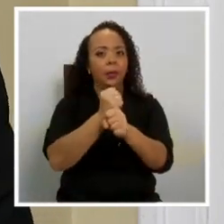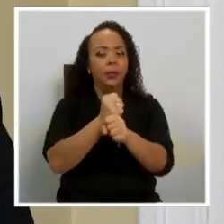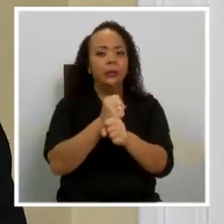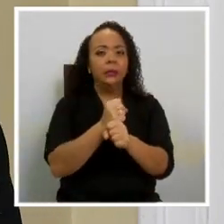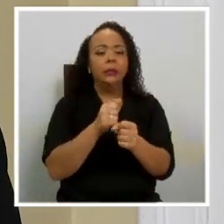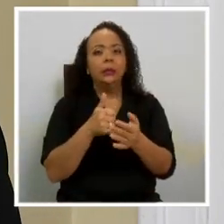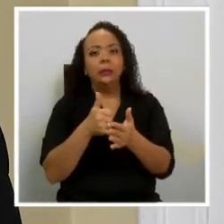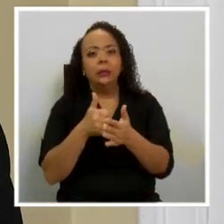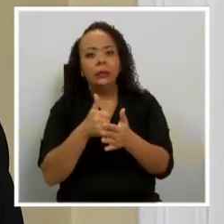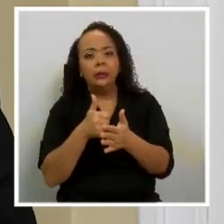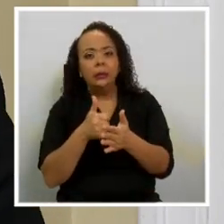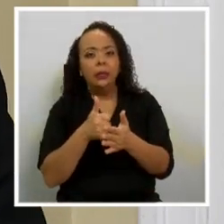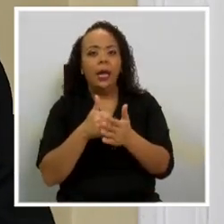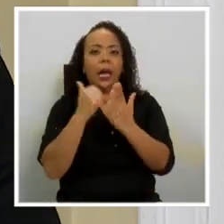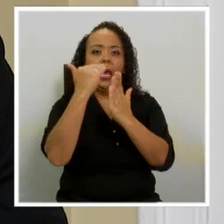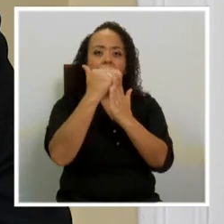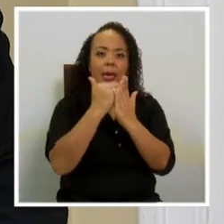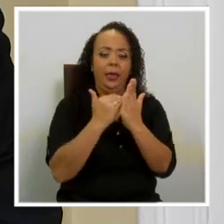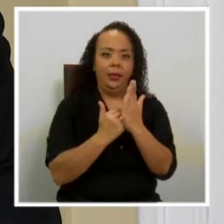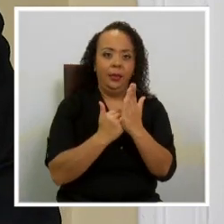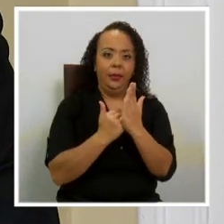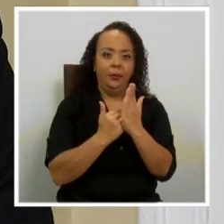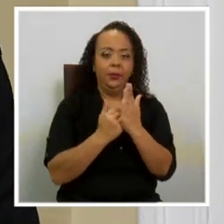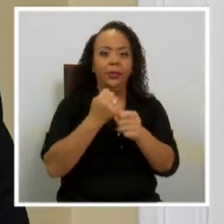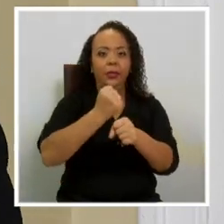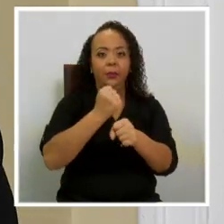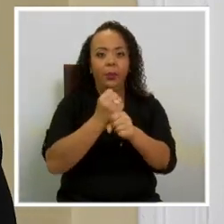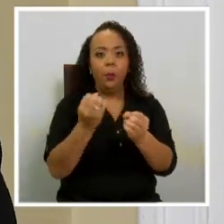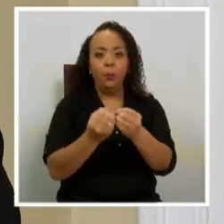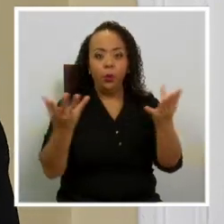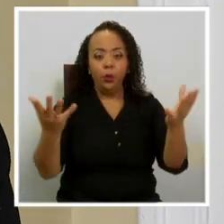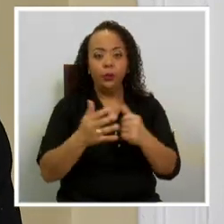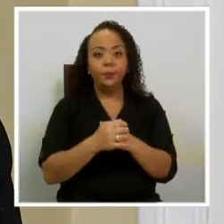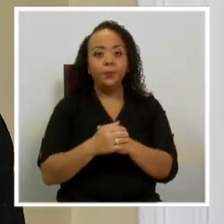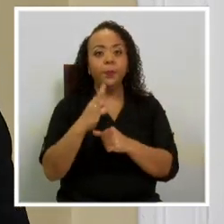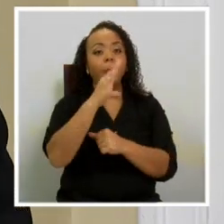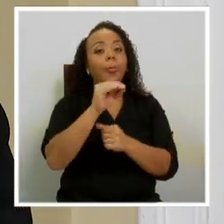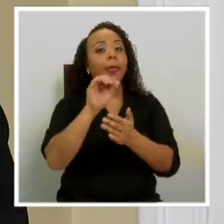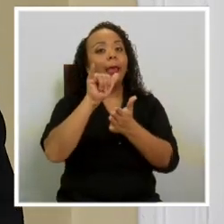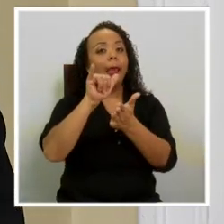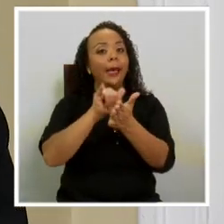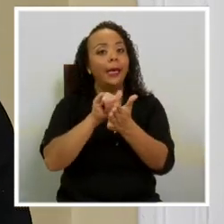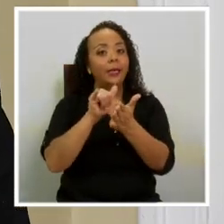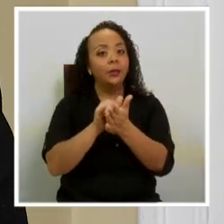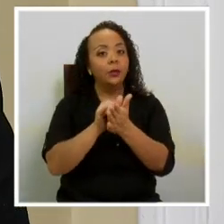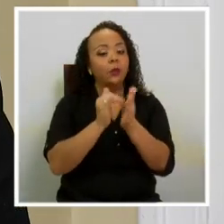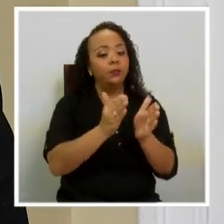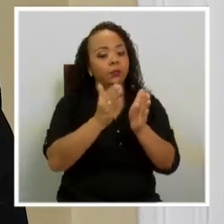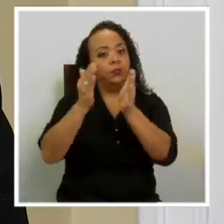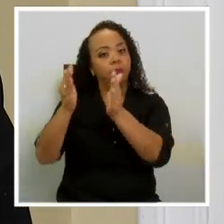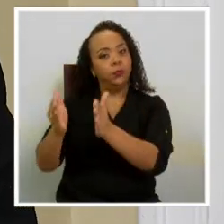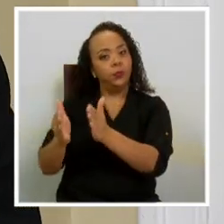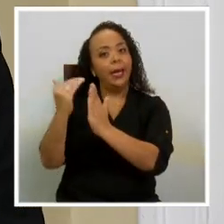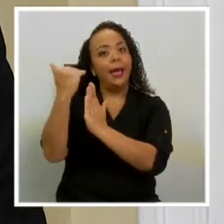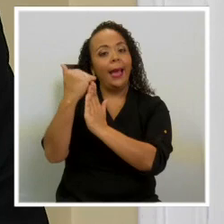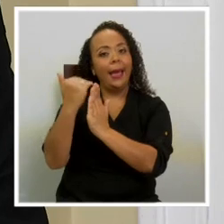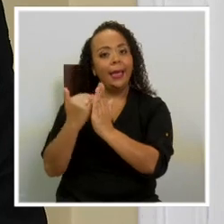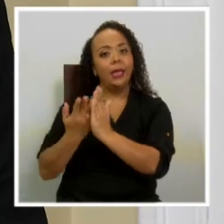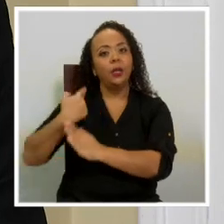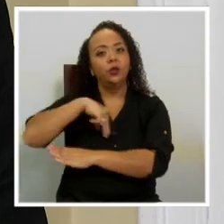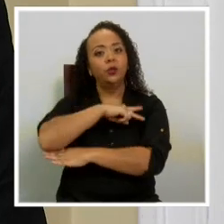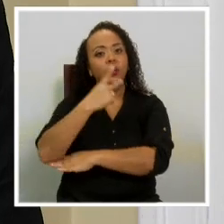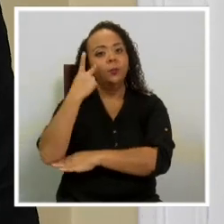debilitan la agenda, por lo menos, de empleo público. Y esto a la par de más bien una agenda que vemos